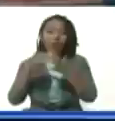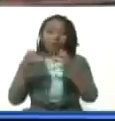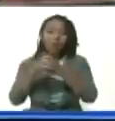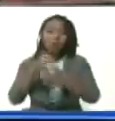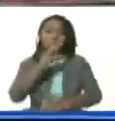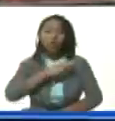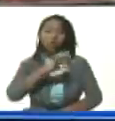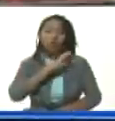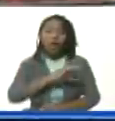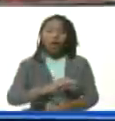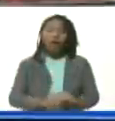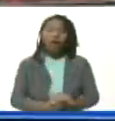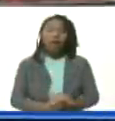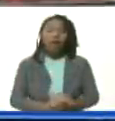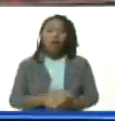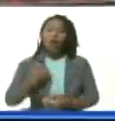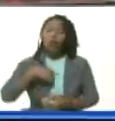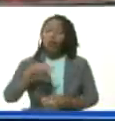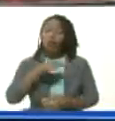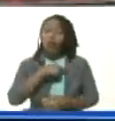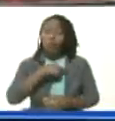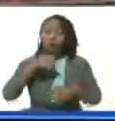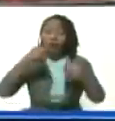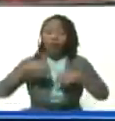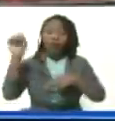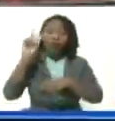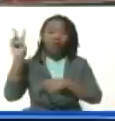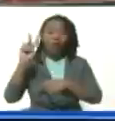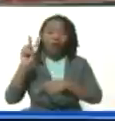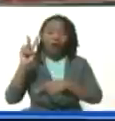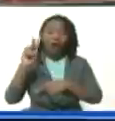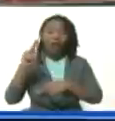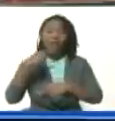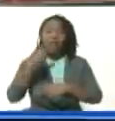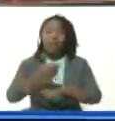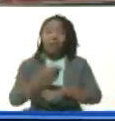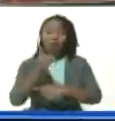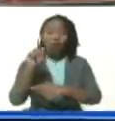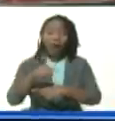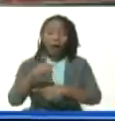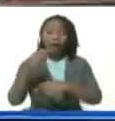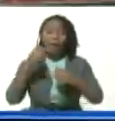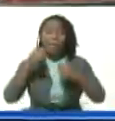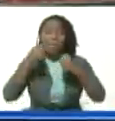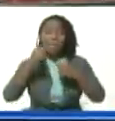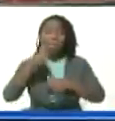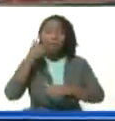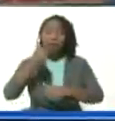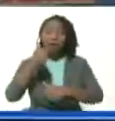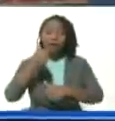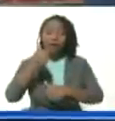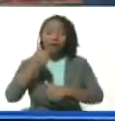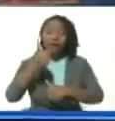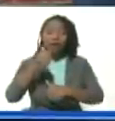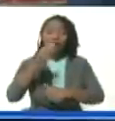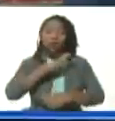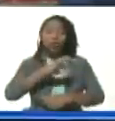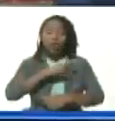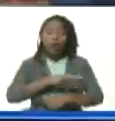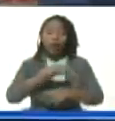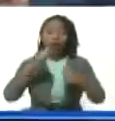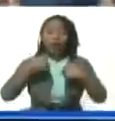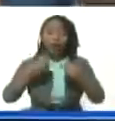social. Nosotros hablamos en Venezuela del estado de bienestar social, de las misiones y